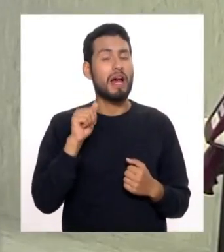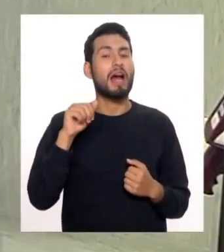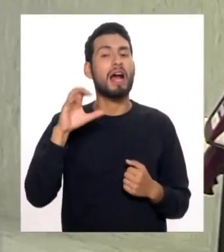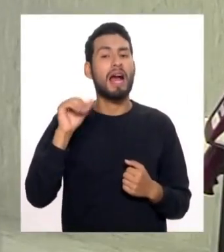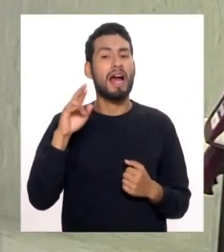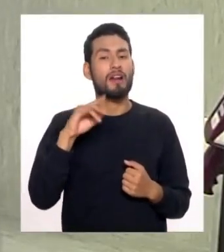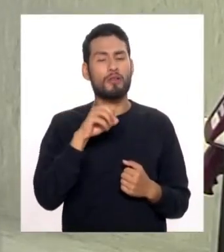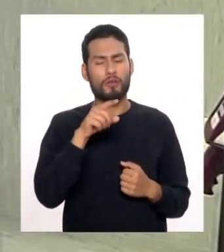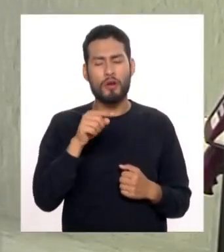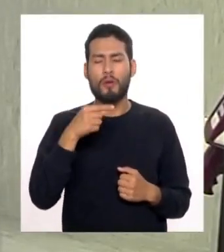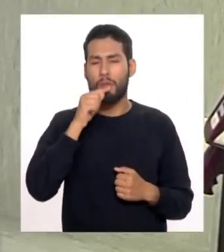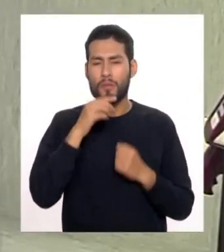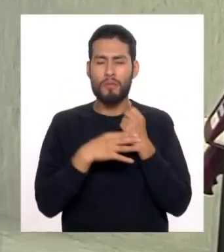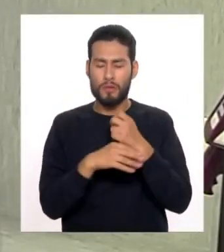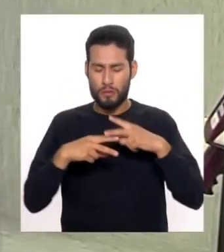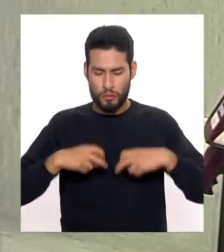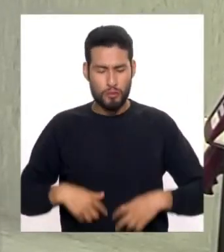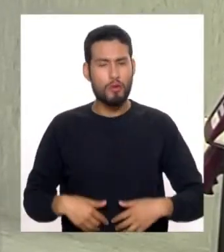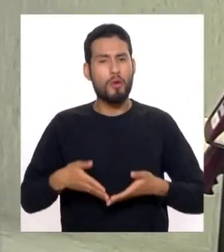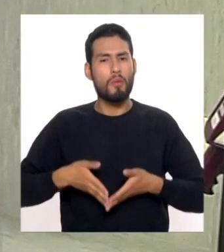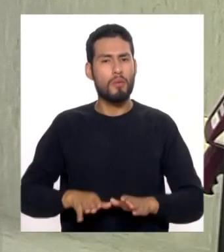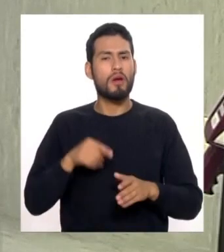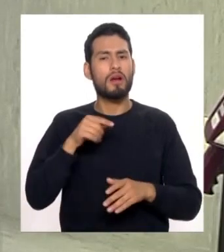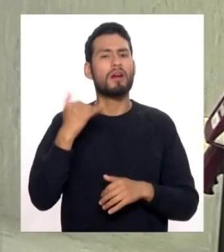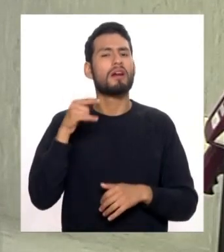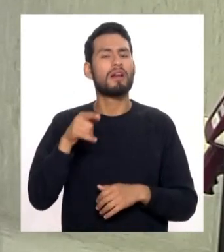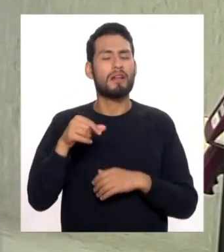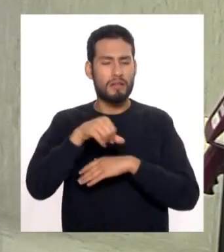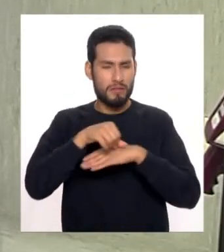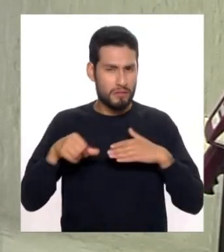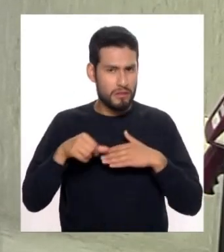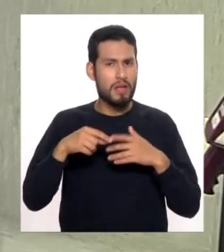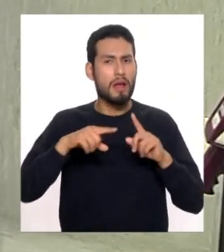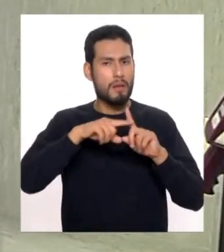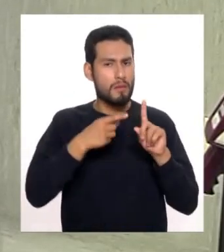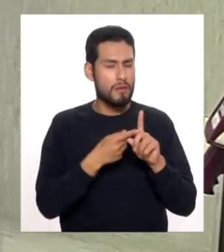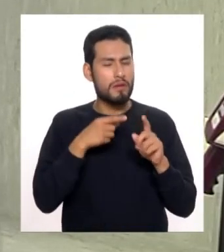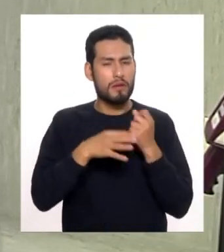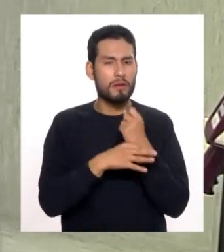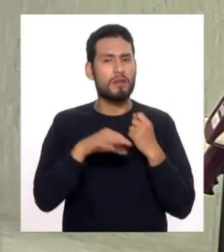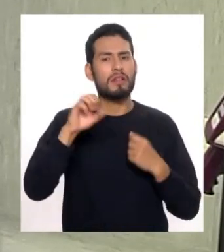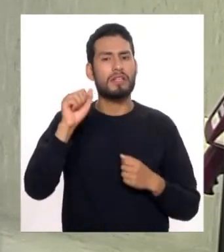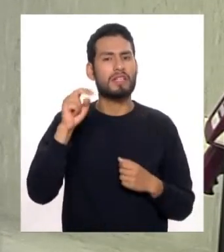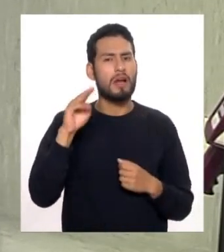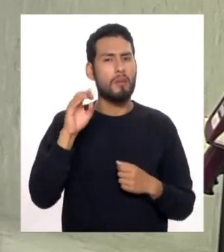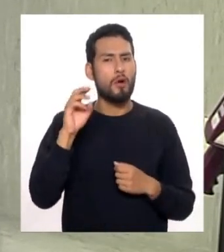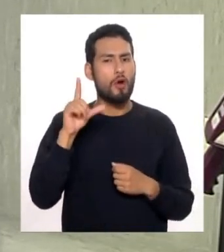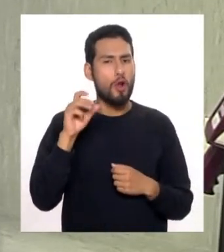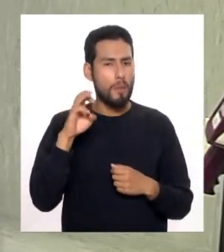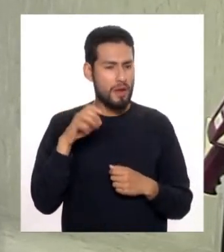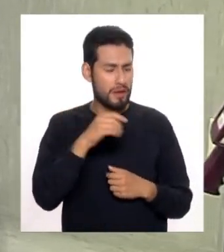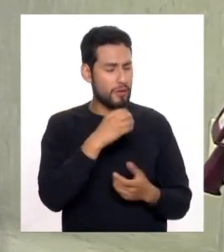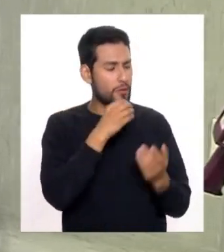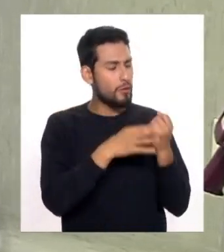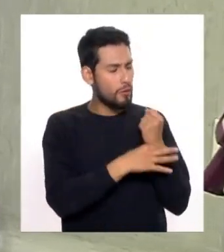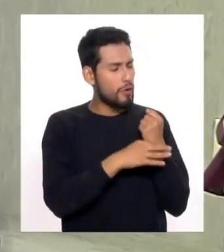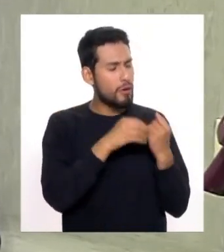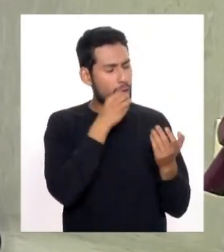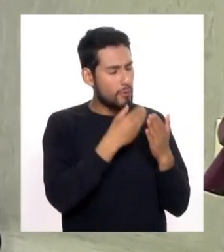médico gineco-obstetra, especialista en medicina y cirugía fetal del Hospital San Bartolomé. Doctora, muchísimas gracias